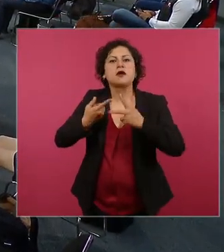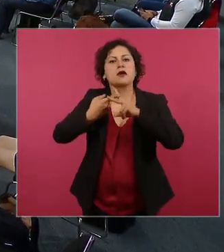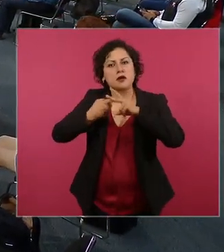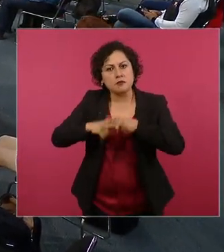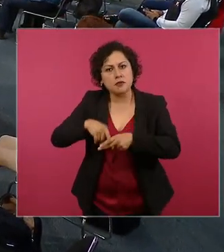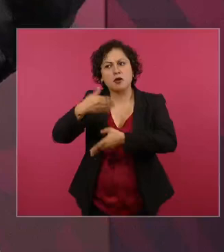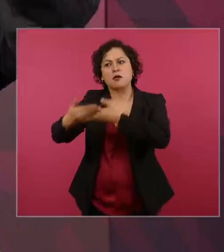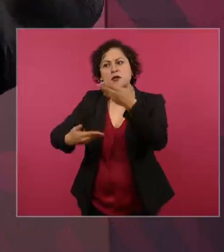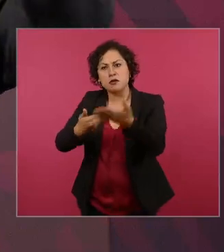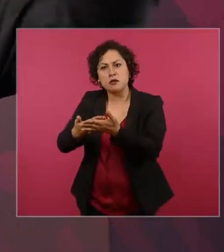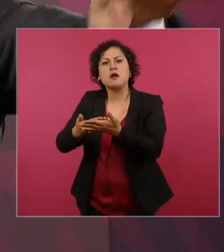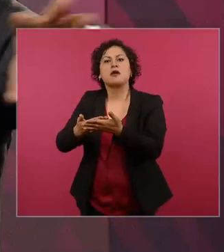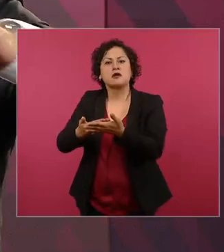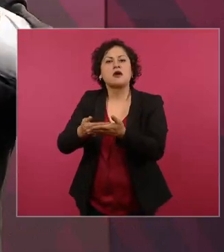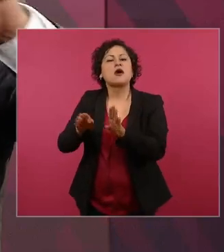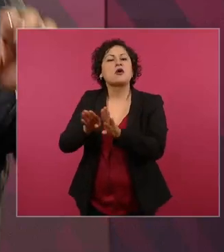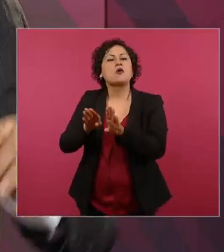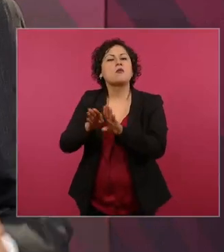Primero como topiles, como